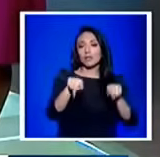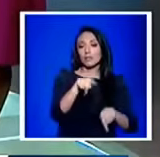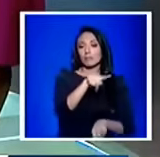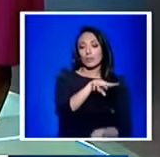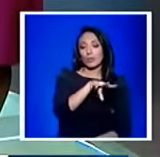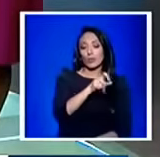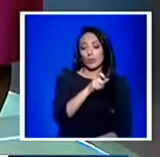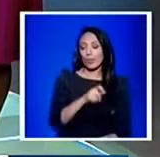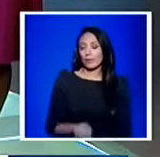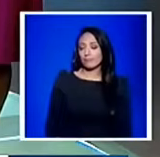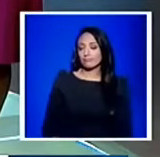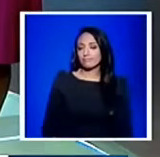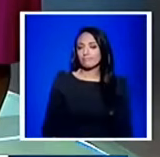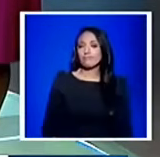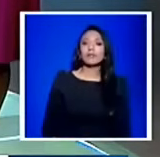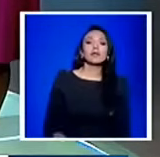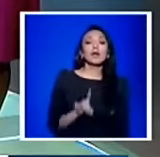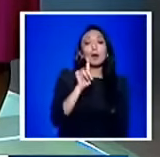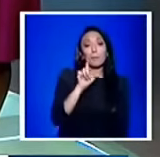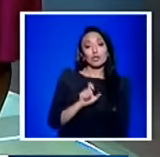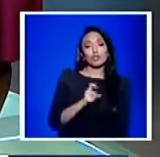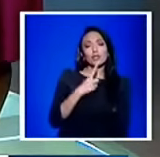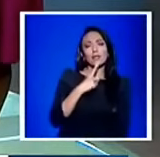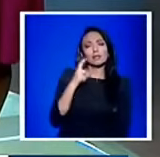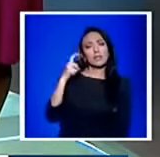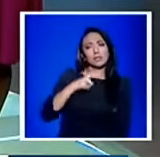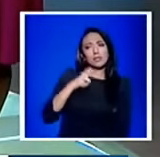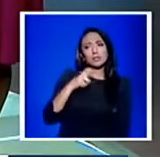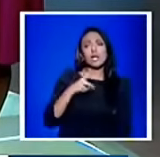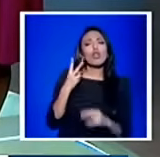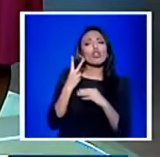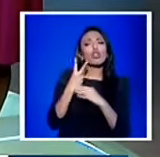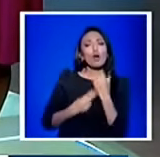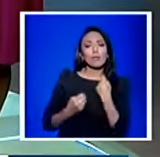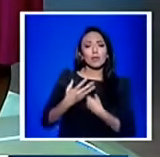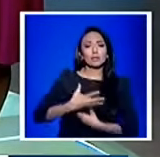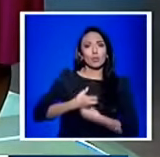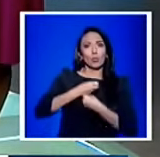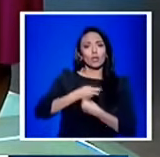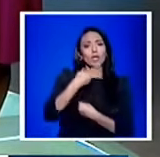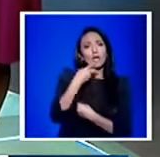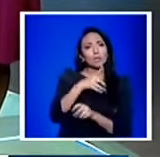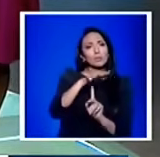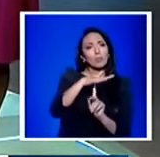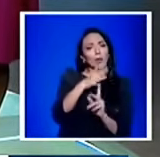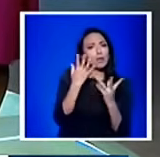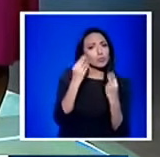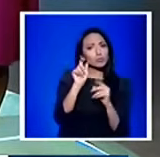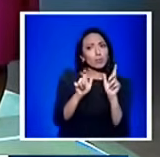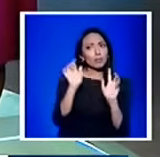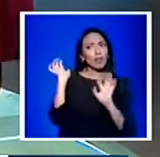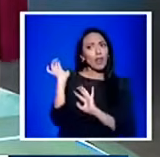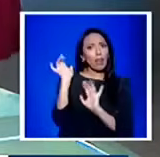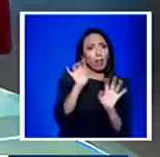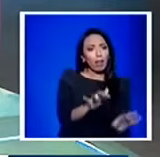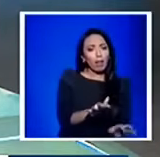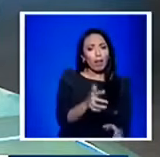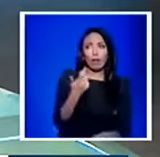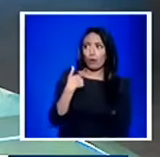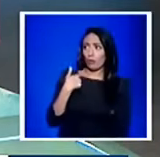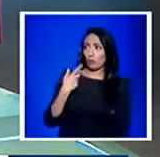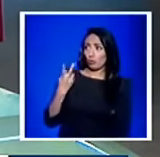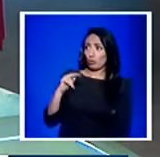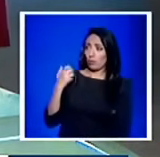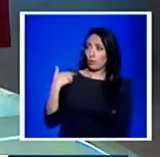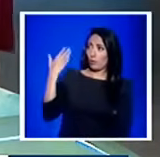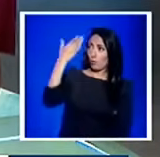partes. Terrible. La persona perjudicada pide que se fortalezca la seguridad en un espacio al que acude gran cantidad de usuarios. Yo soy una de esas